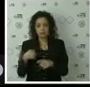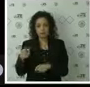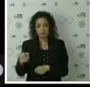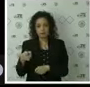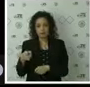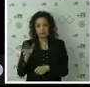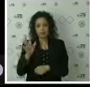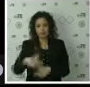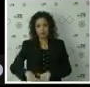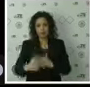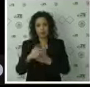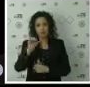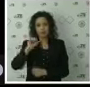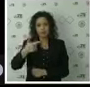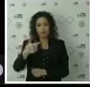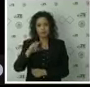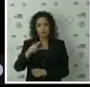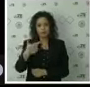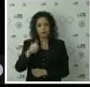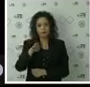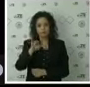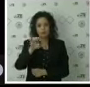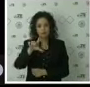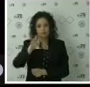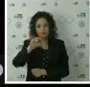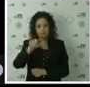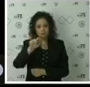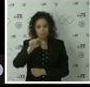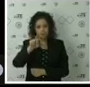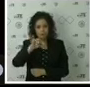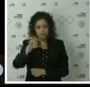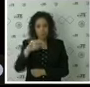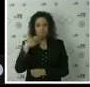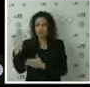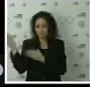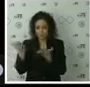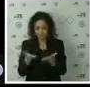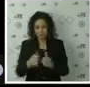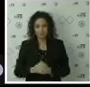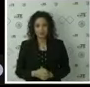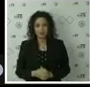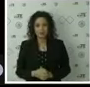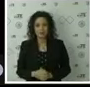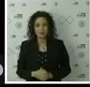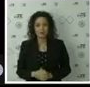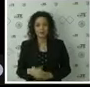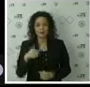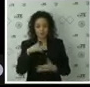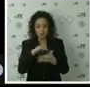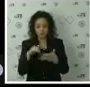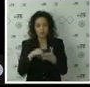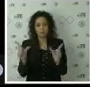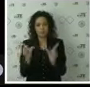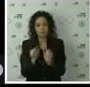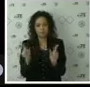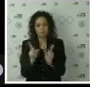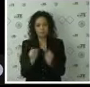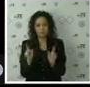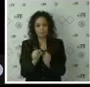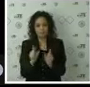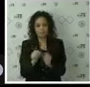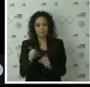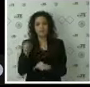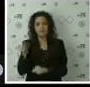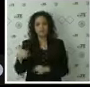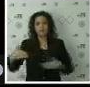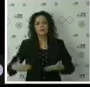Gabriel Ceja Trejo, de quien leeré, bienvenido Ángel Gabriel, de quien leeré algunas breves líneas. Es